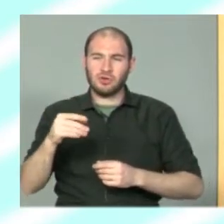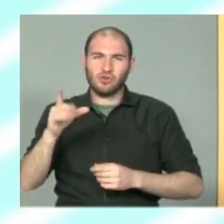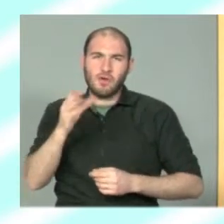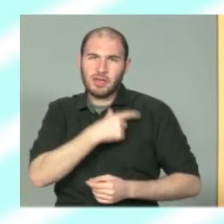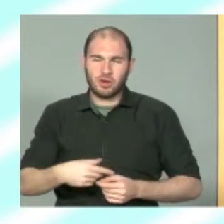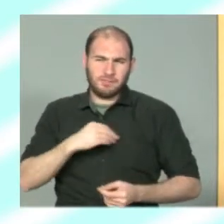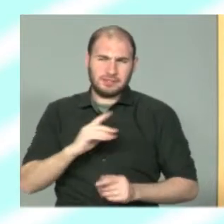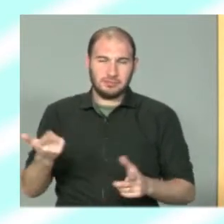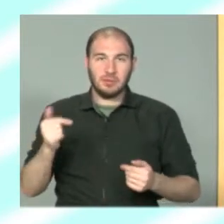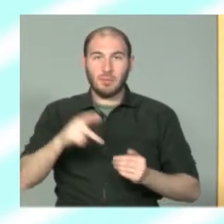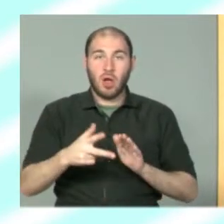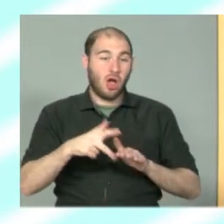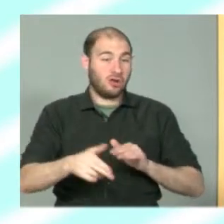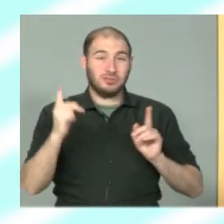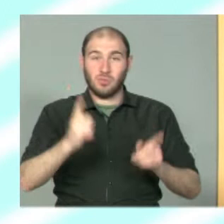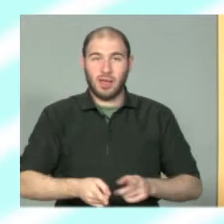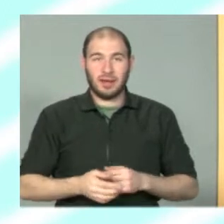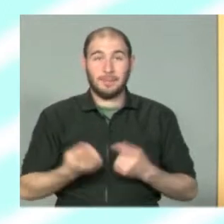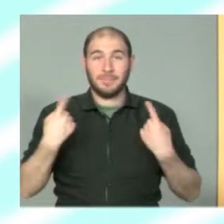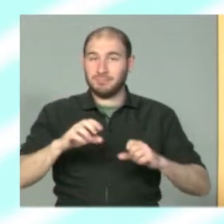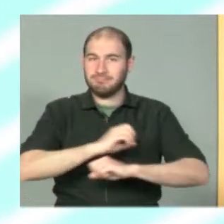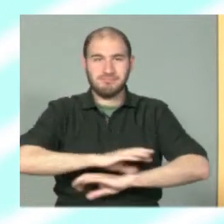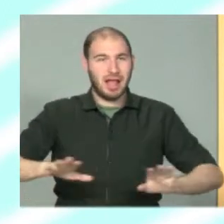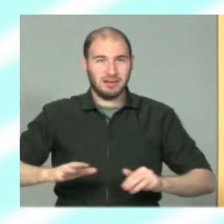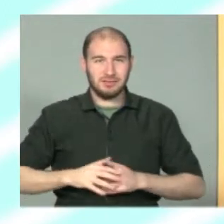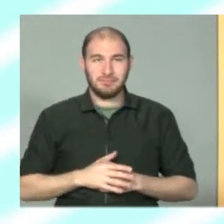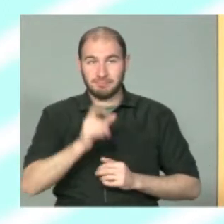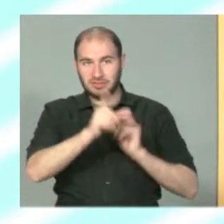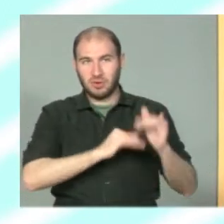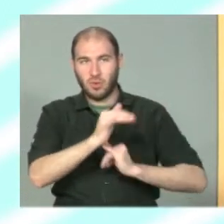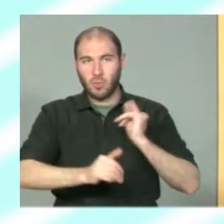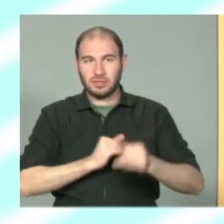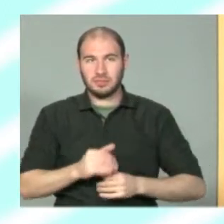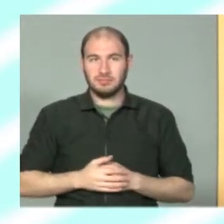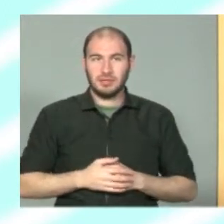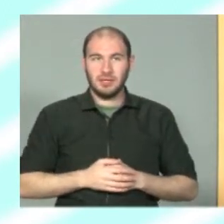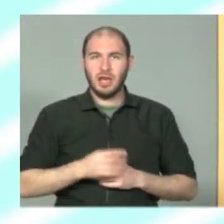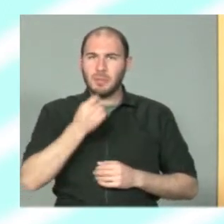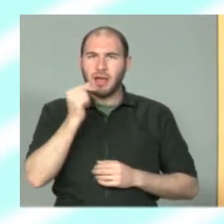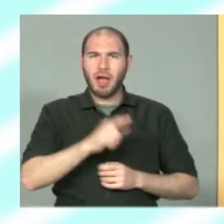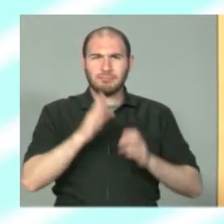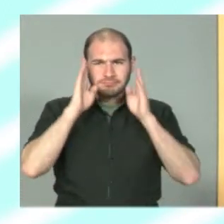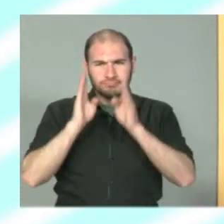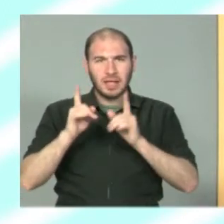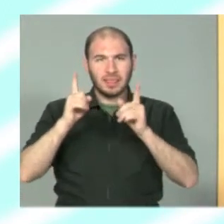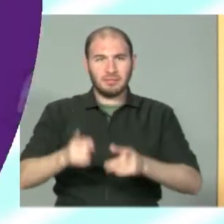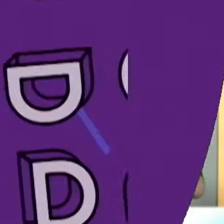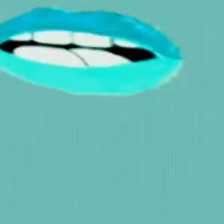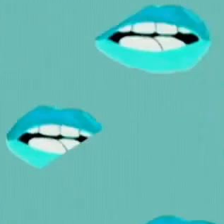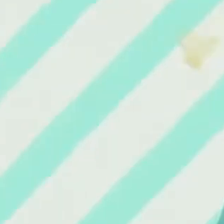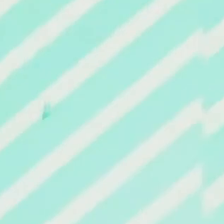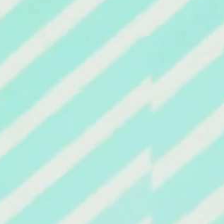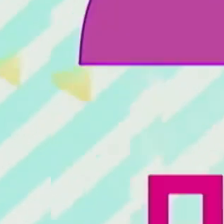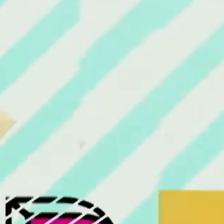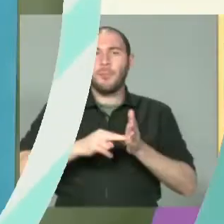Al final el ajuste lo hiciste de todas maneras, pero mal, dice esta persona. Y en ese caso también me quiero quedar con la tensión con